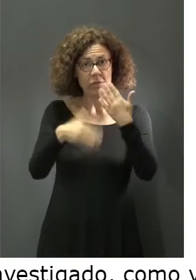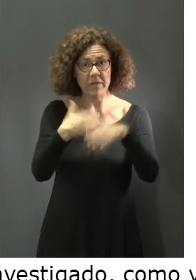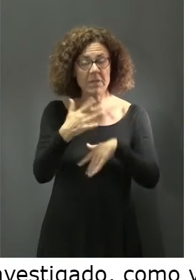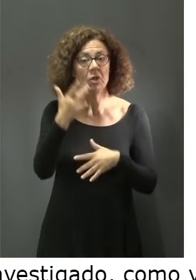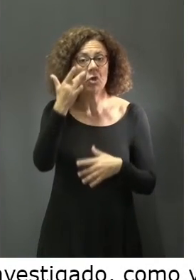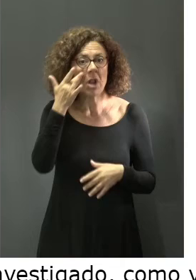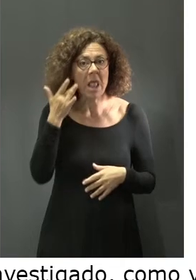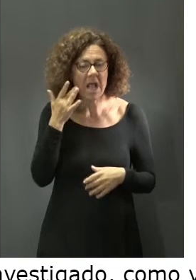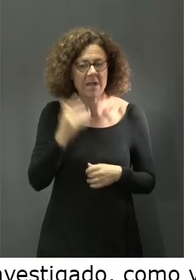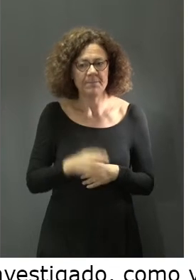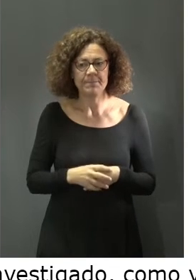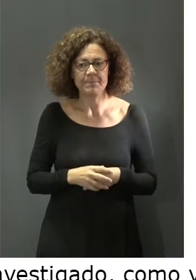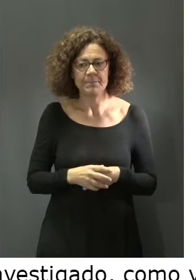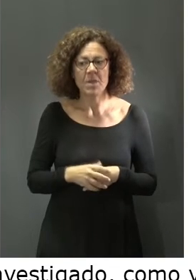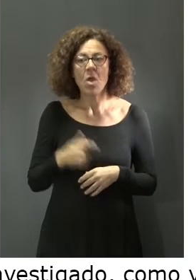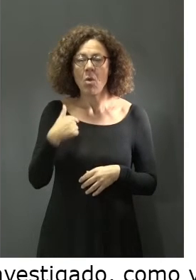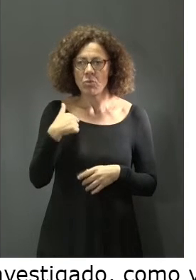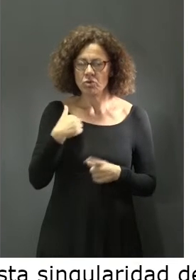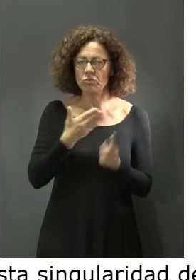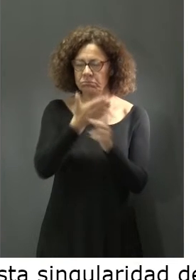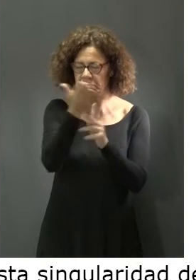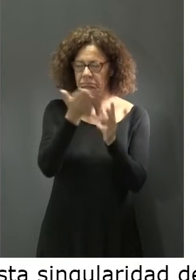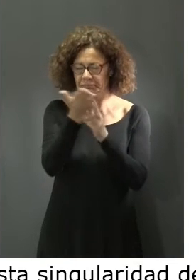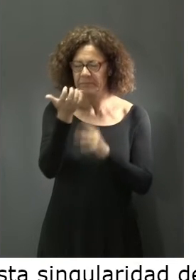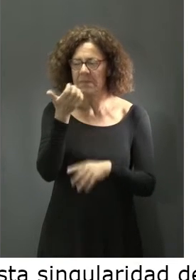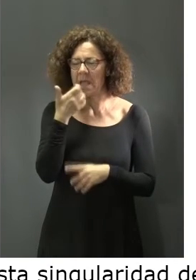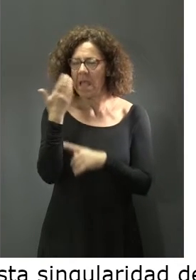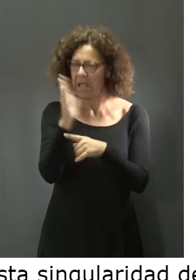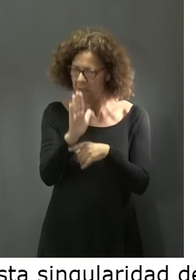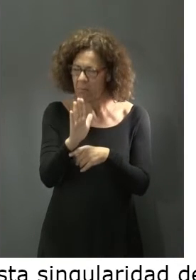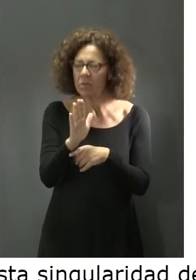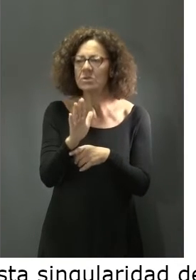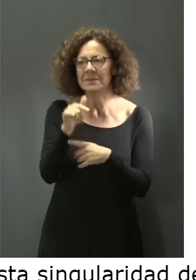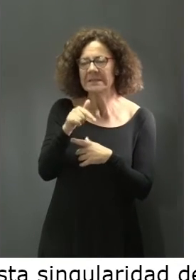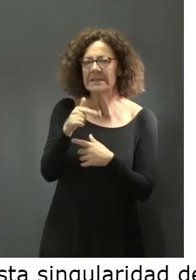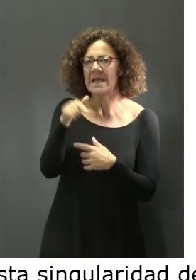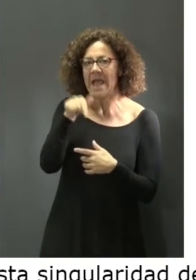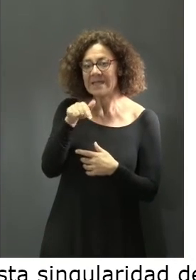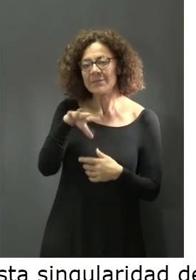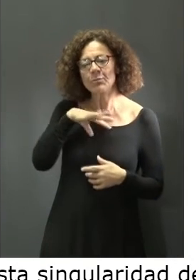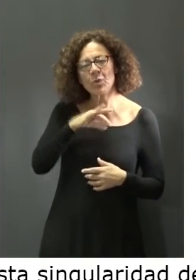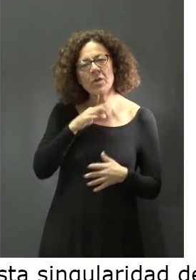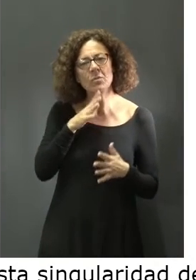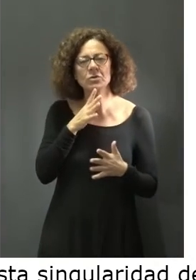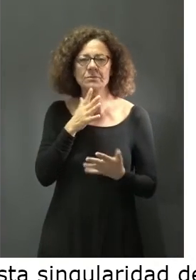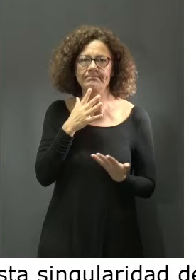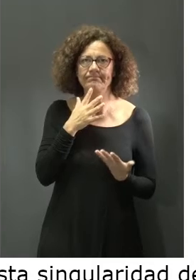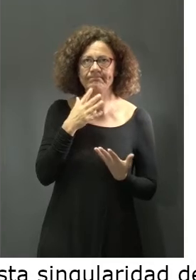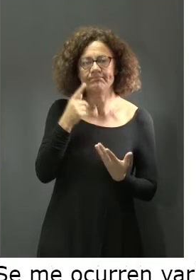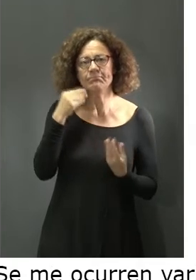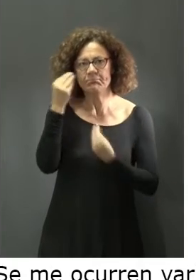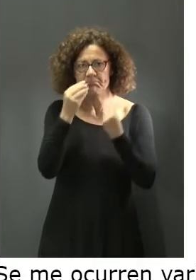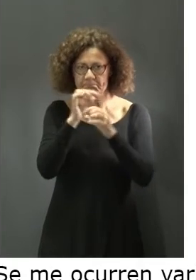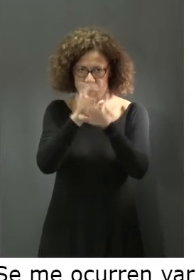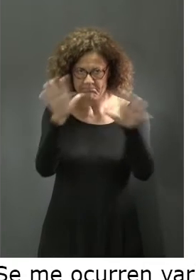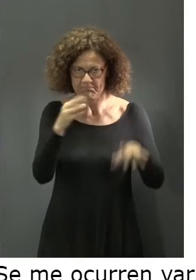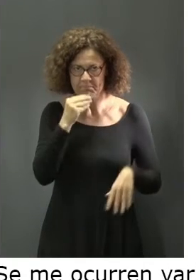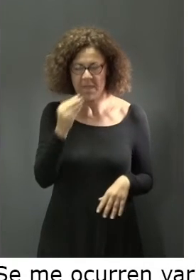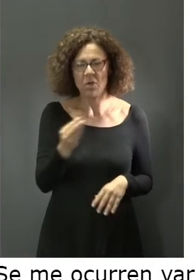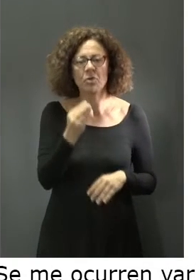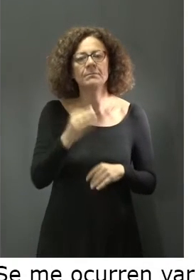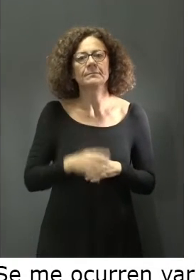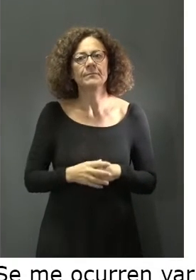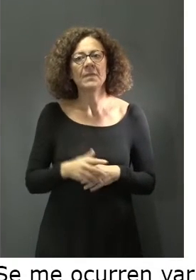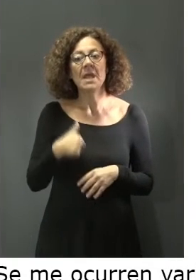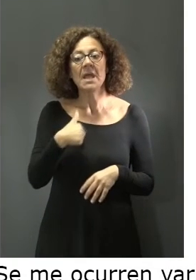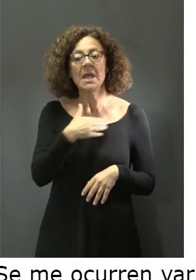legal. Pues se me ocurren varios ejemplos que yo creo que a través de ellos podremos quizás situarnos un poquito mejor, ¿no?